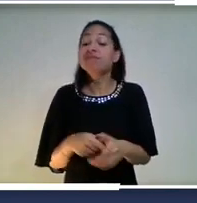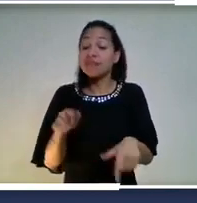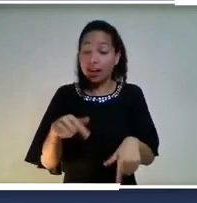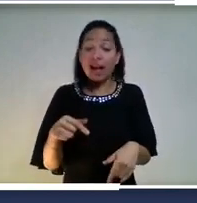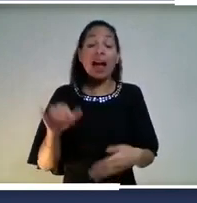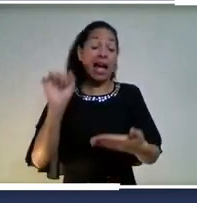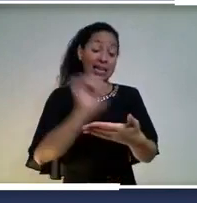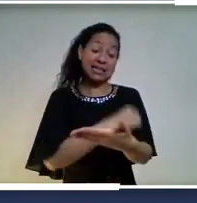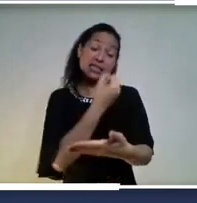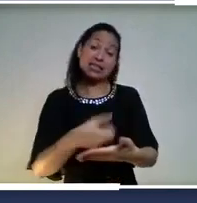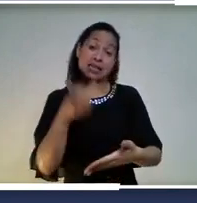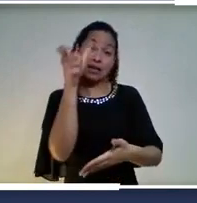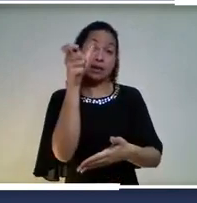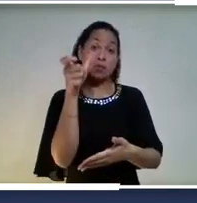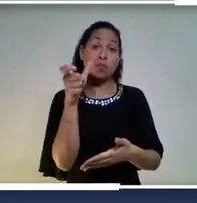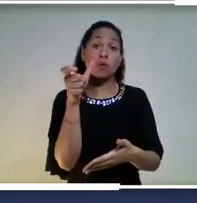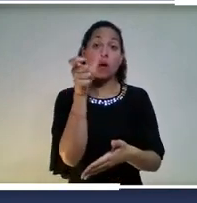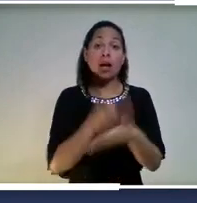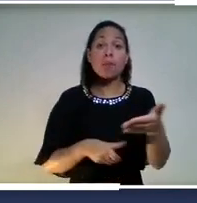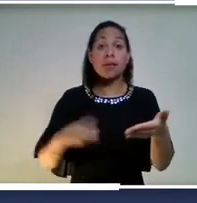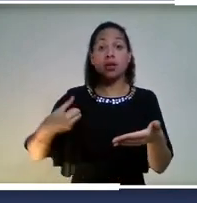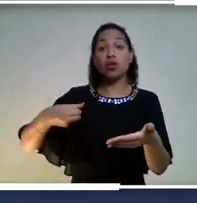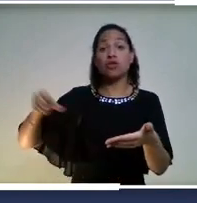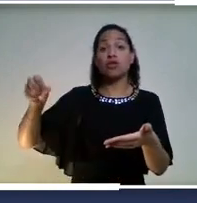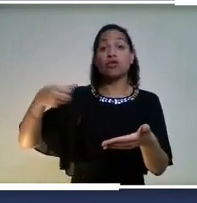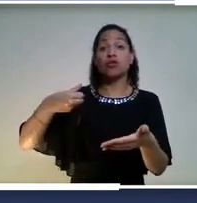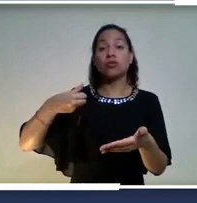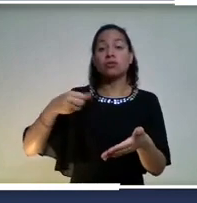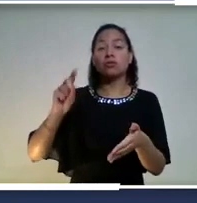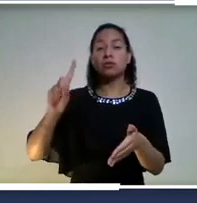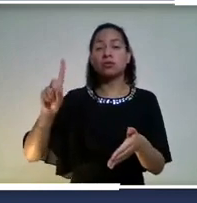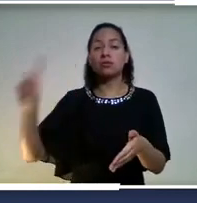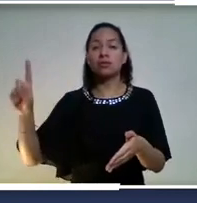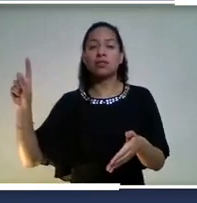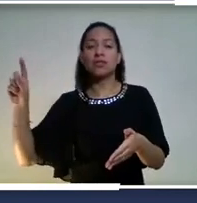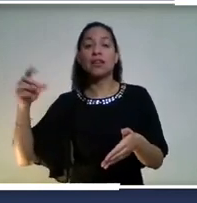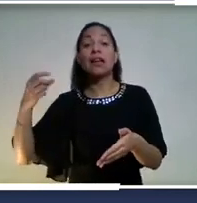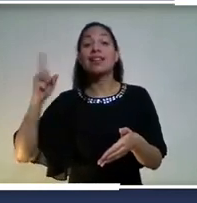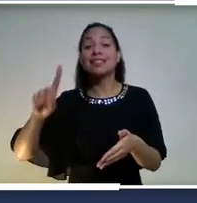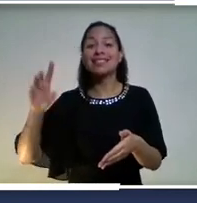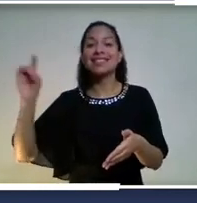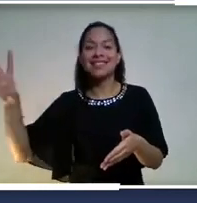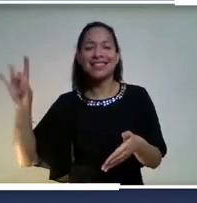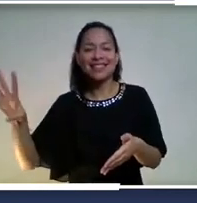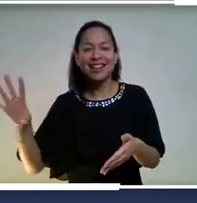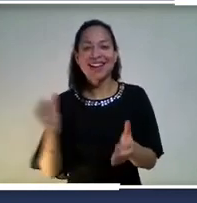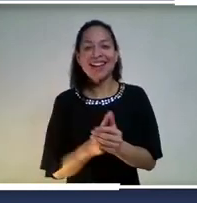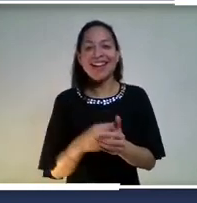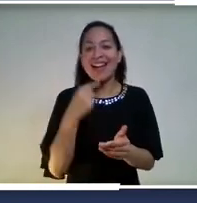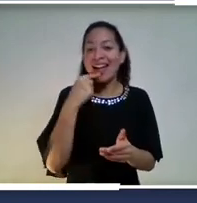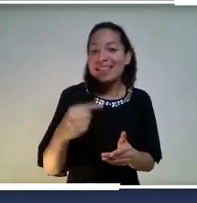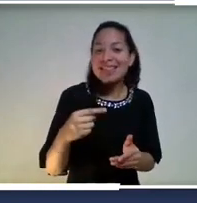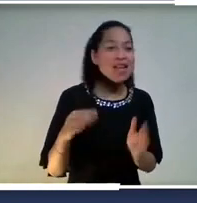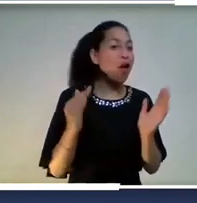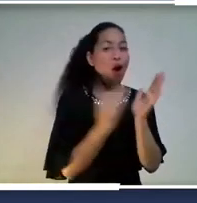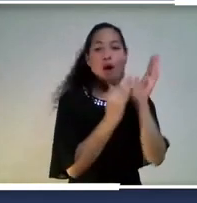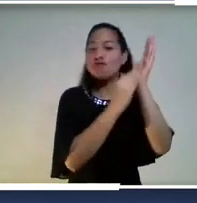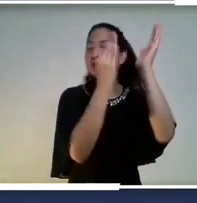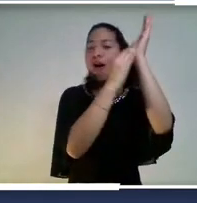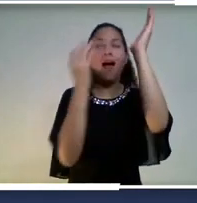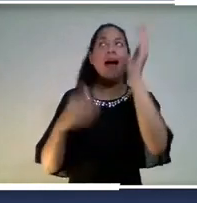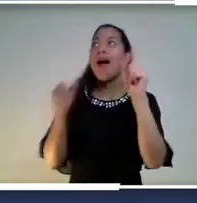cuantos descienden al silencio o se apostan con el señor porque los muertos lo saben